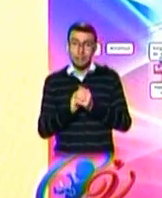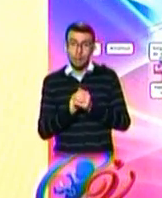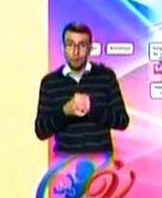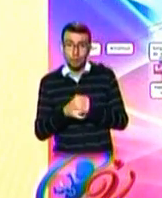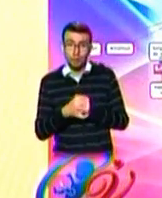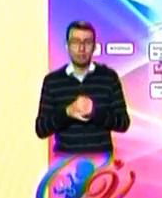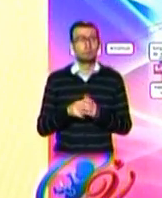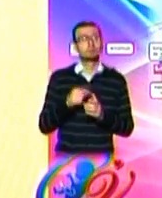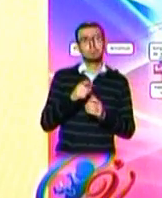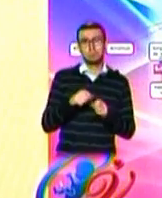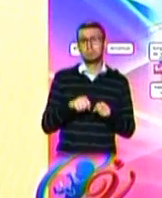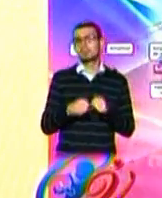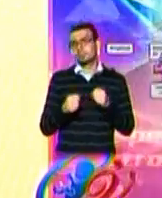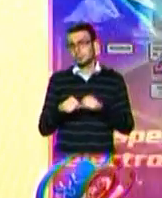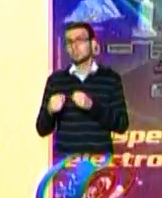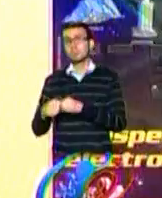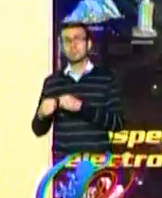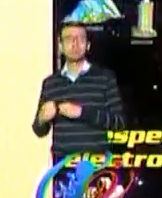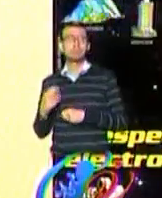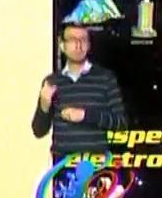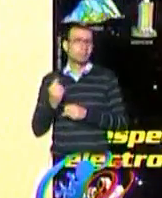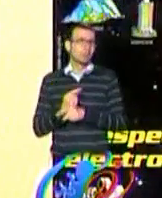enseñaron los semiólogos. Ahora,